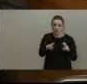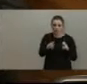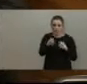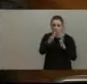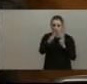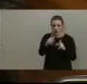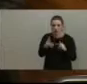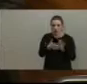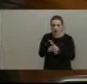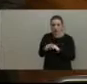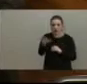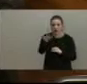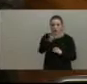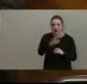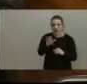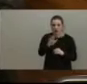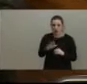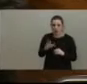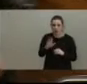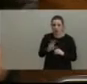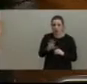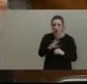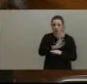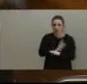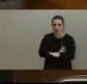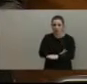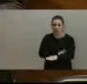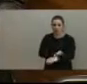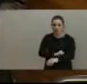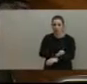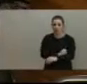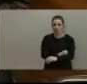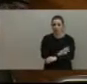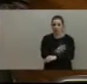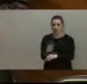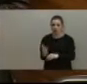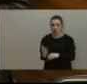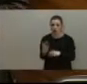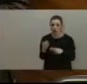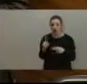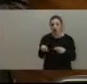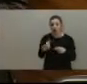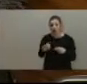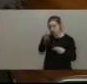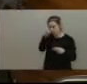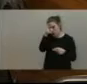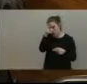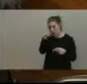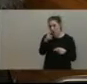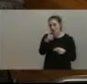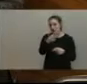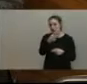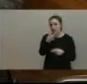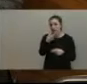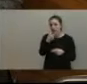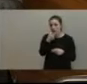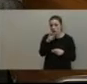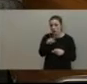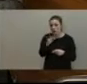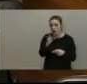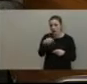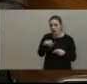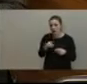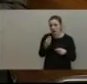son regiones de los países nórdicos, seguidas de Flandes, Alemania y Reino Unido, con 3 excepciones: